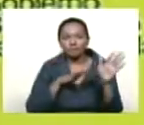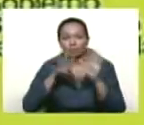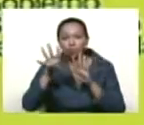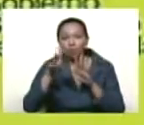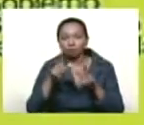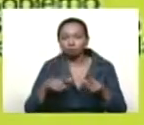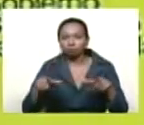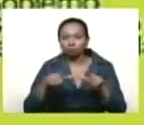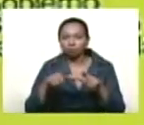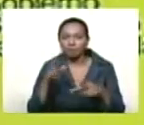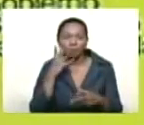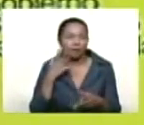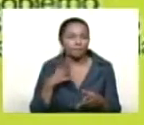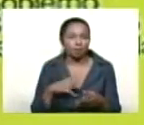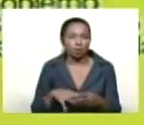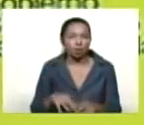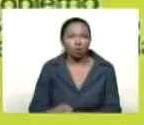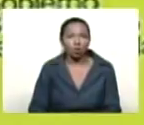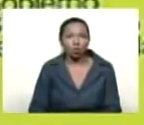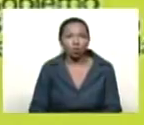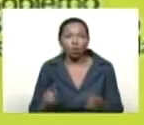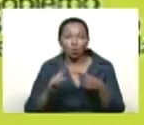áreas de nefrología,